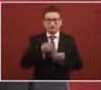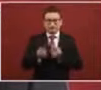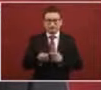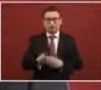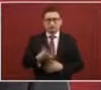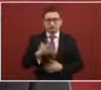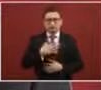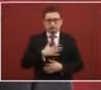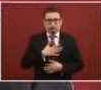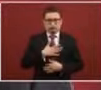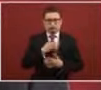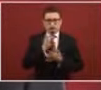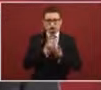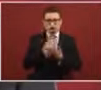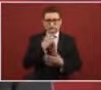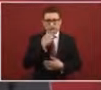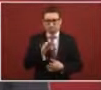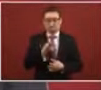nada más